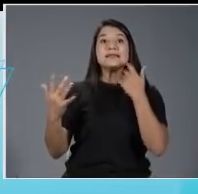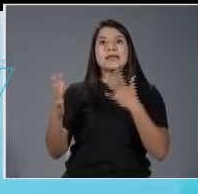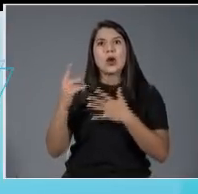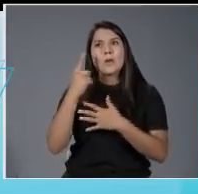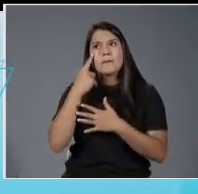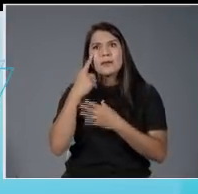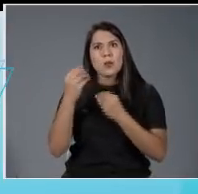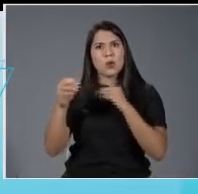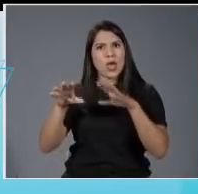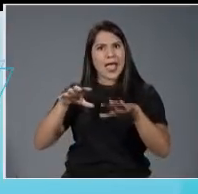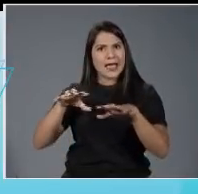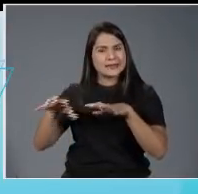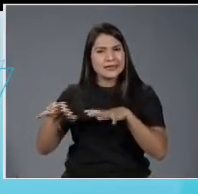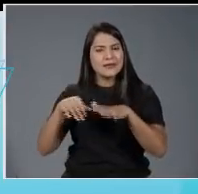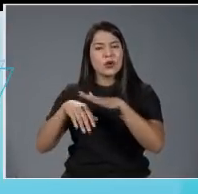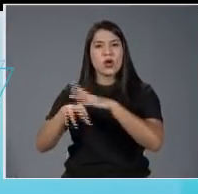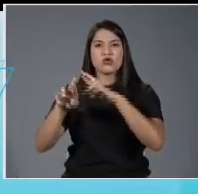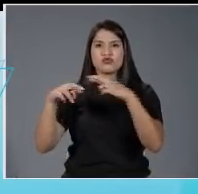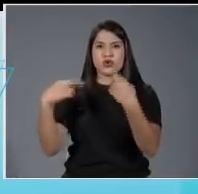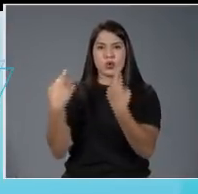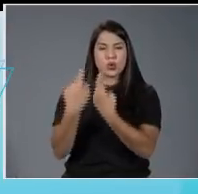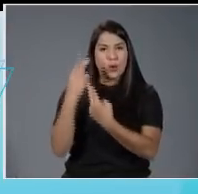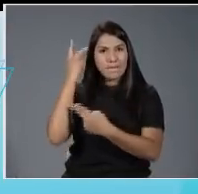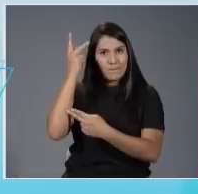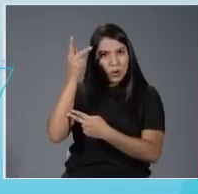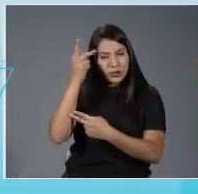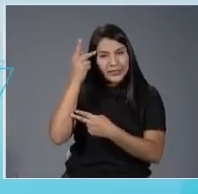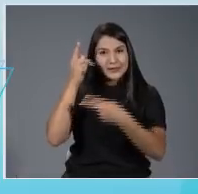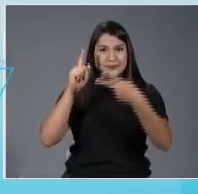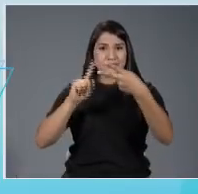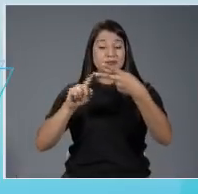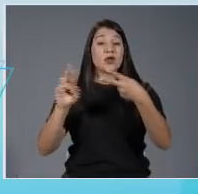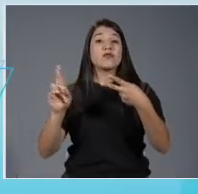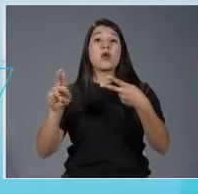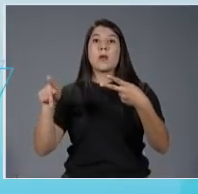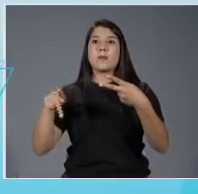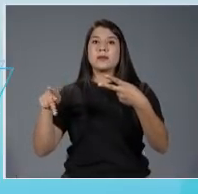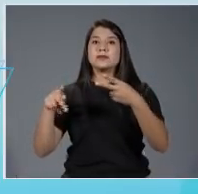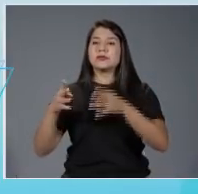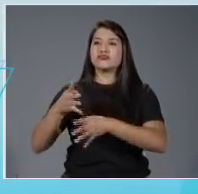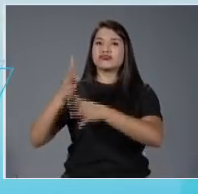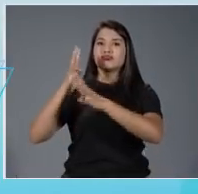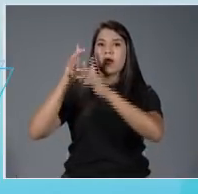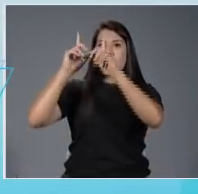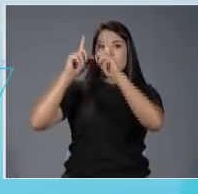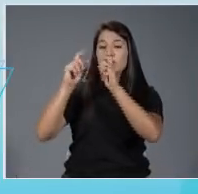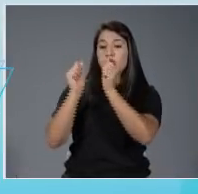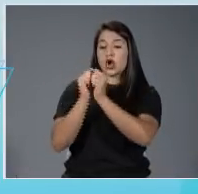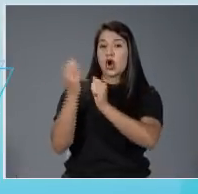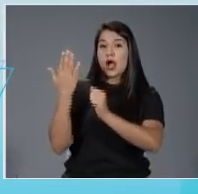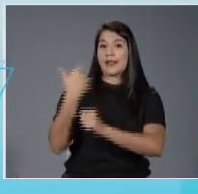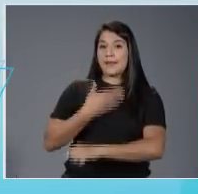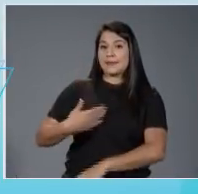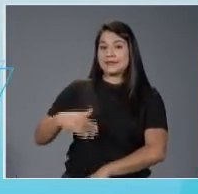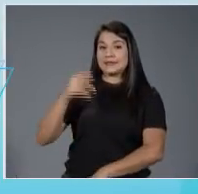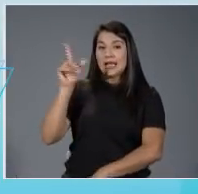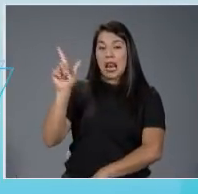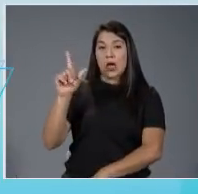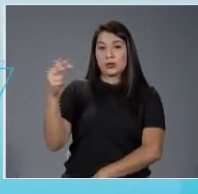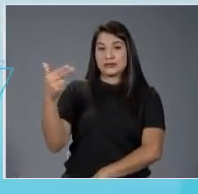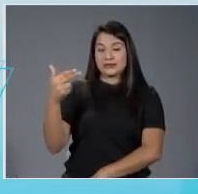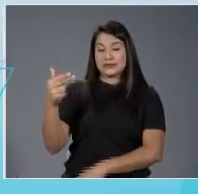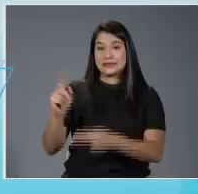visto muy activos en reuniones políticas. Don Rodolfo publicaba en redes sociales foto con la exmandataria Chinchilla, hoy se reúnen